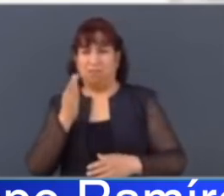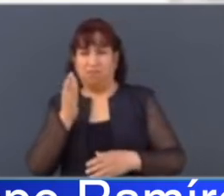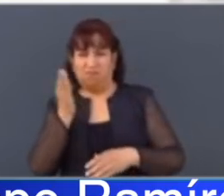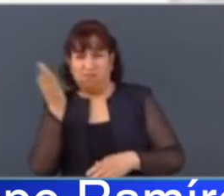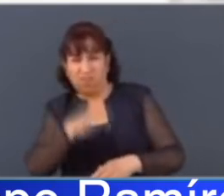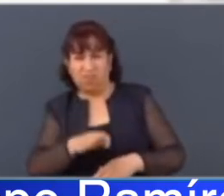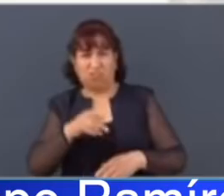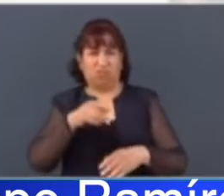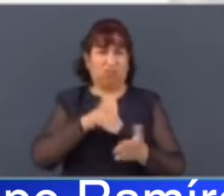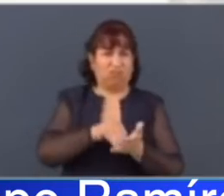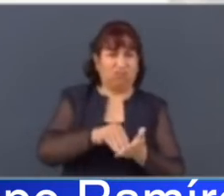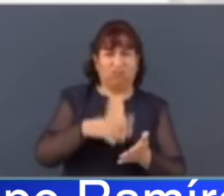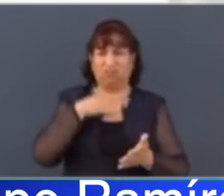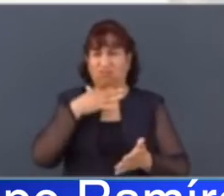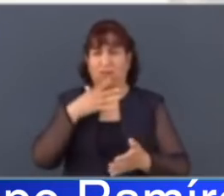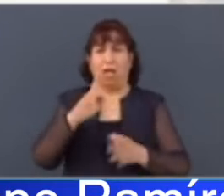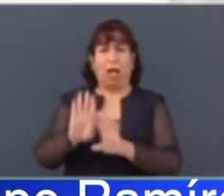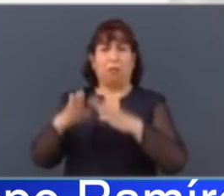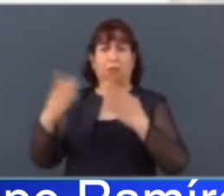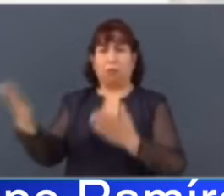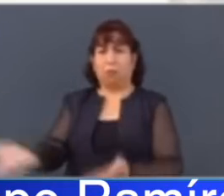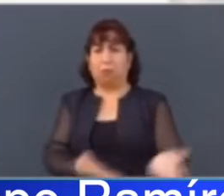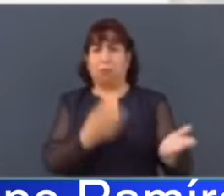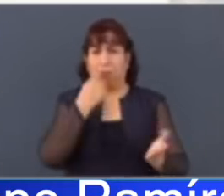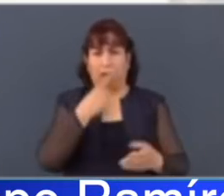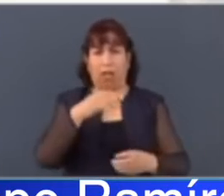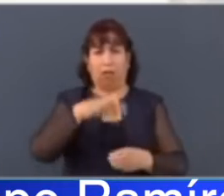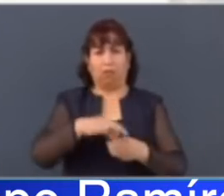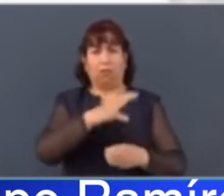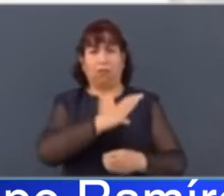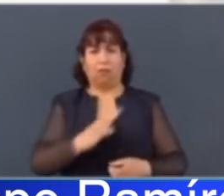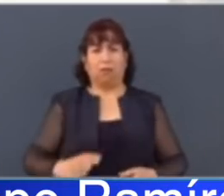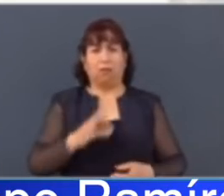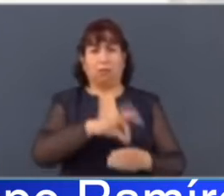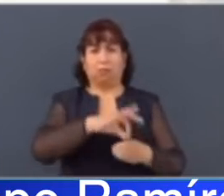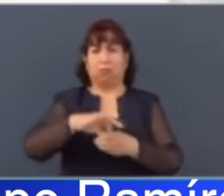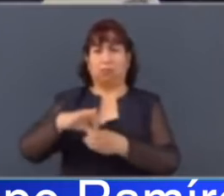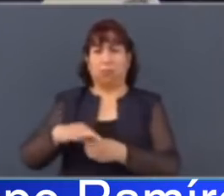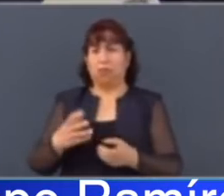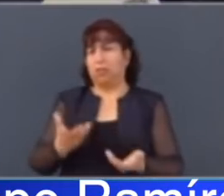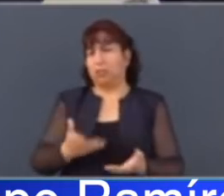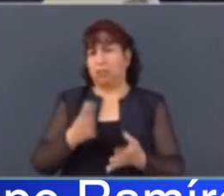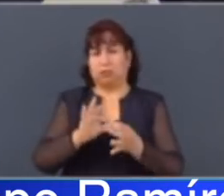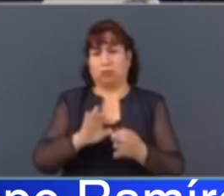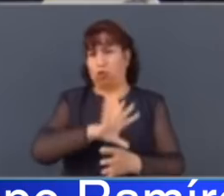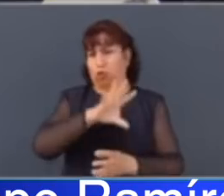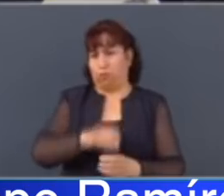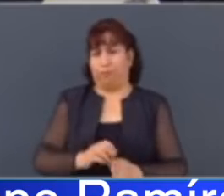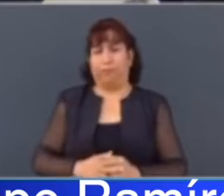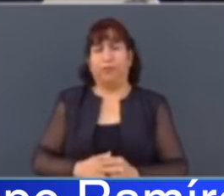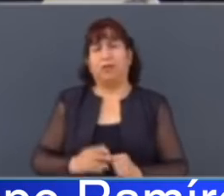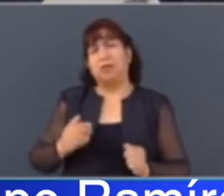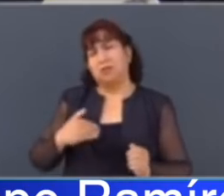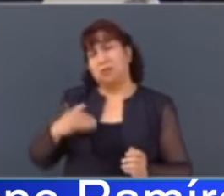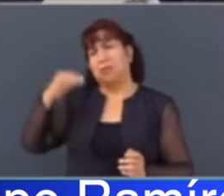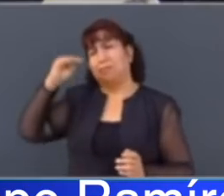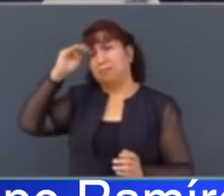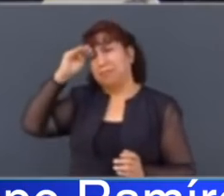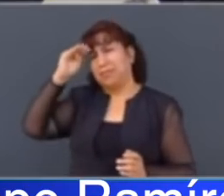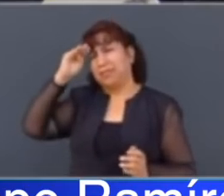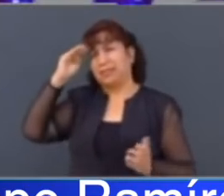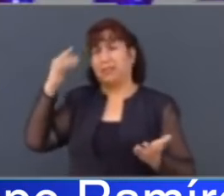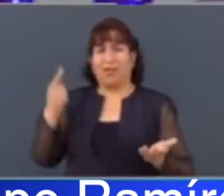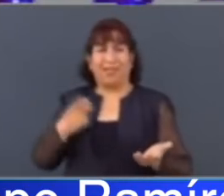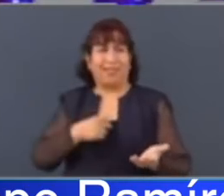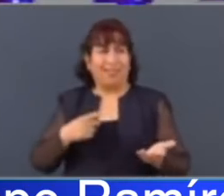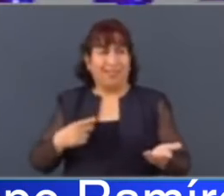que aún así se le abra la puerta para contender en una elección. ¿Es cuanto, señor presidente? Bueno, yo pienso que